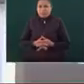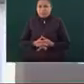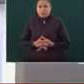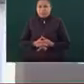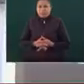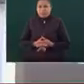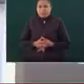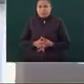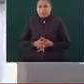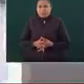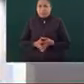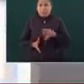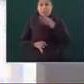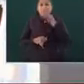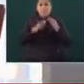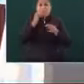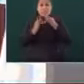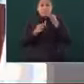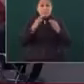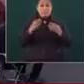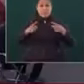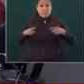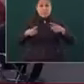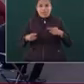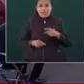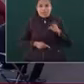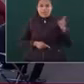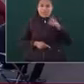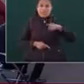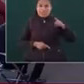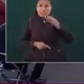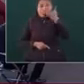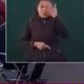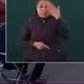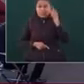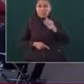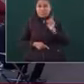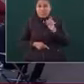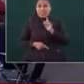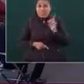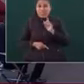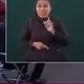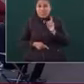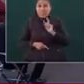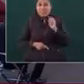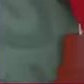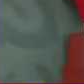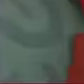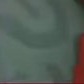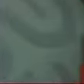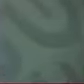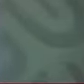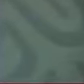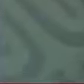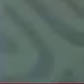Vamos a avisarle a la gente porque a lo mejor no se enteró de que ya dimos un golpe de Estado.